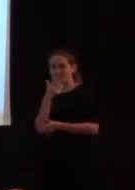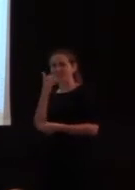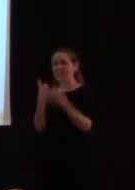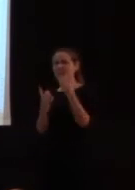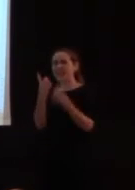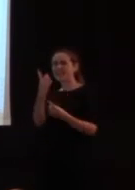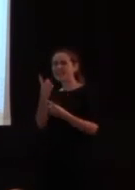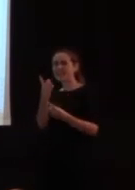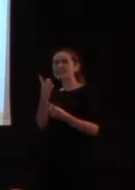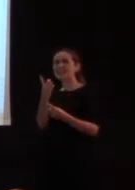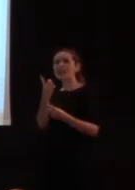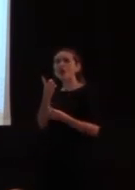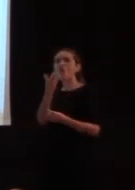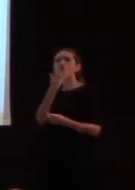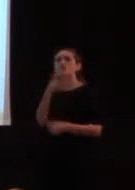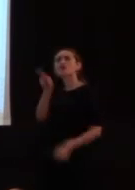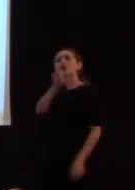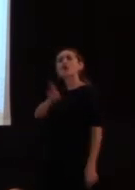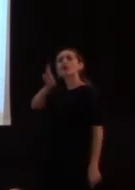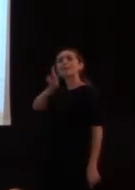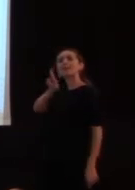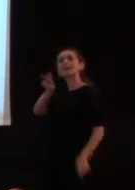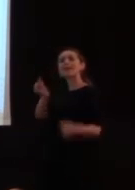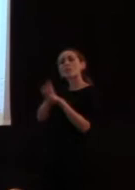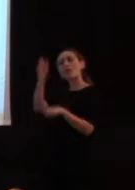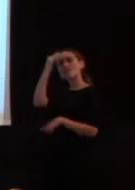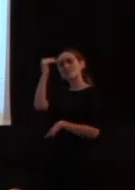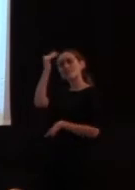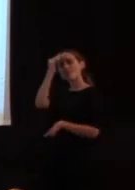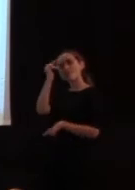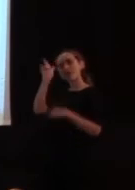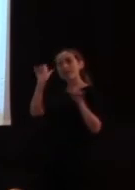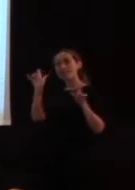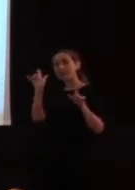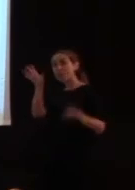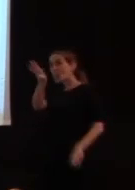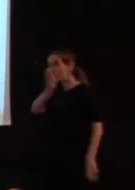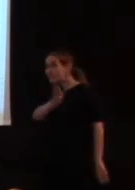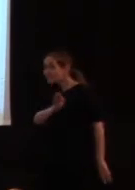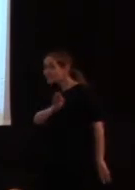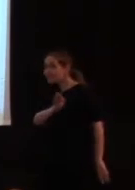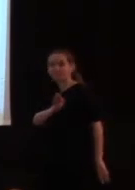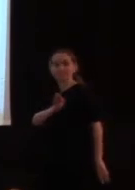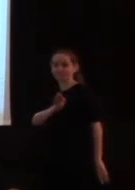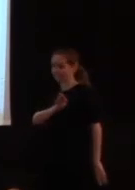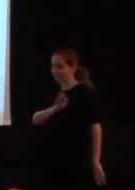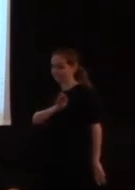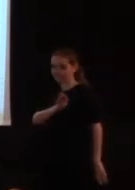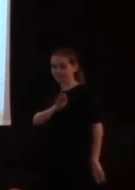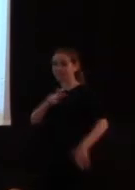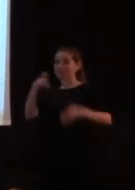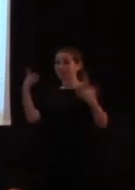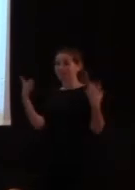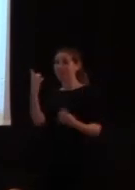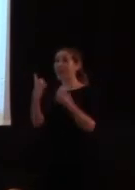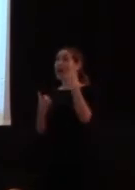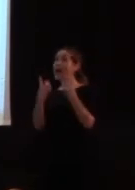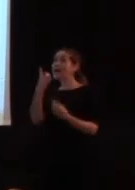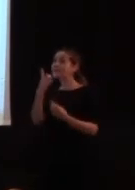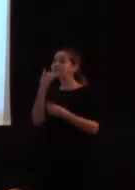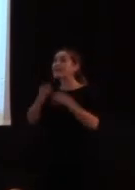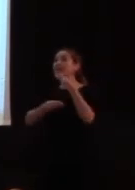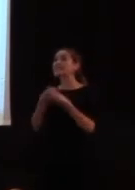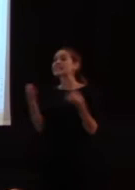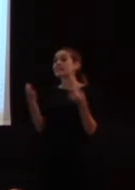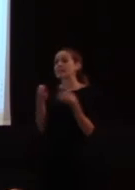de forma memorística, pero no los han entendido, no los han entendido. Y a veces lo que nos conviene es poner sobre la mesa lo